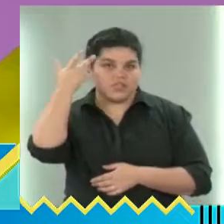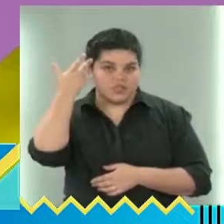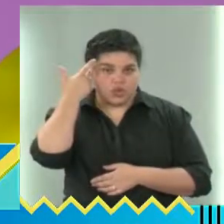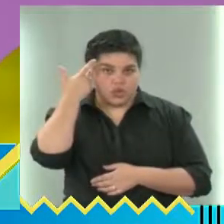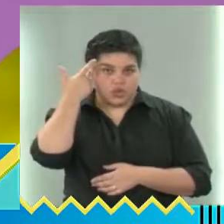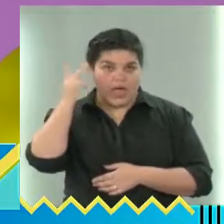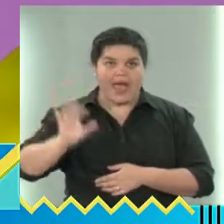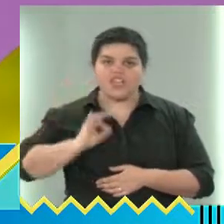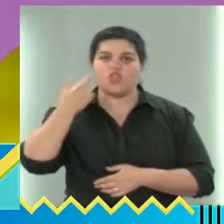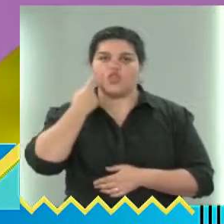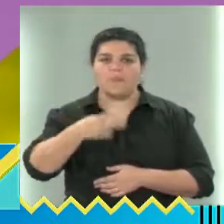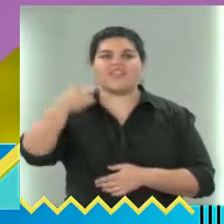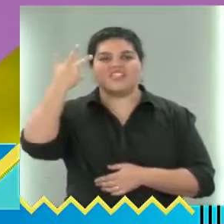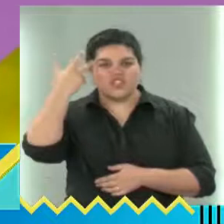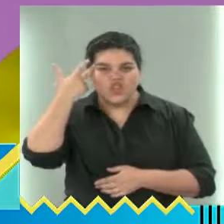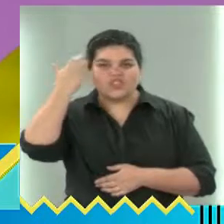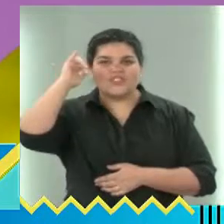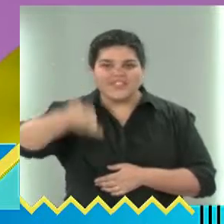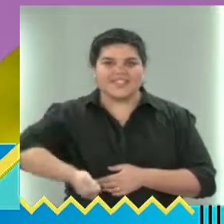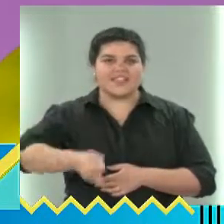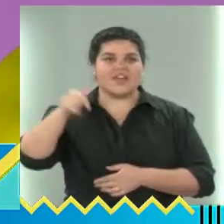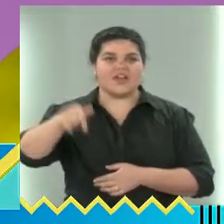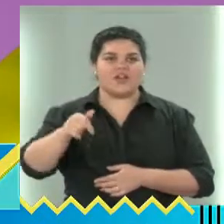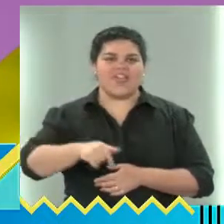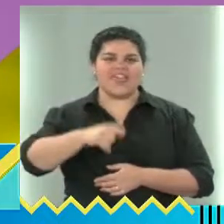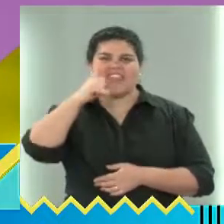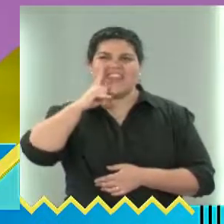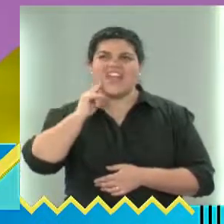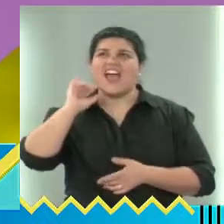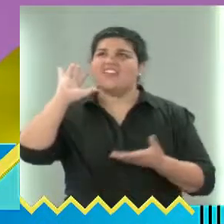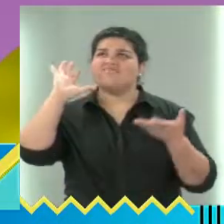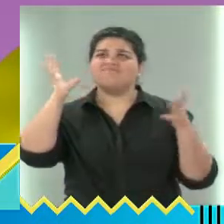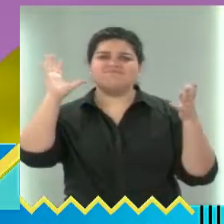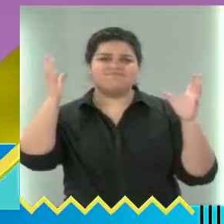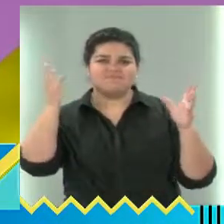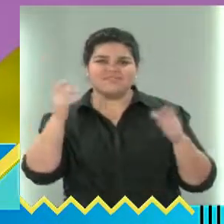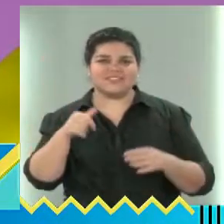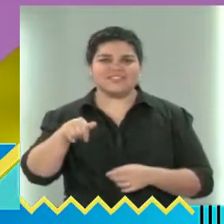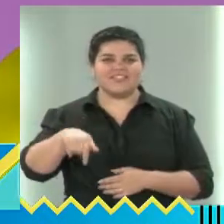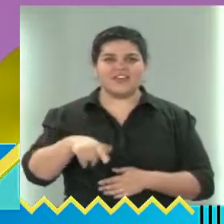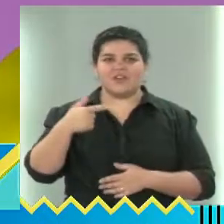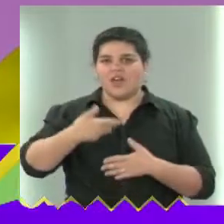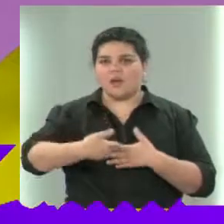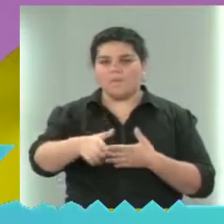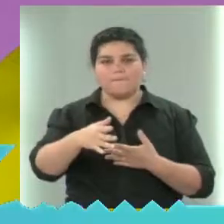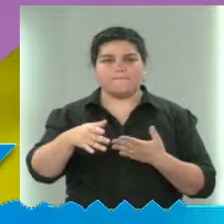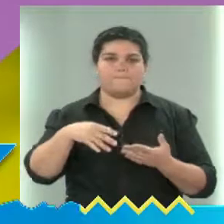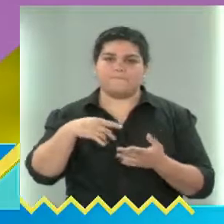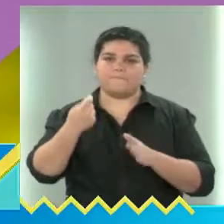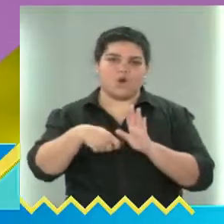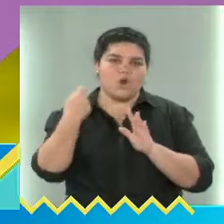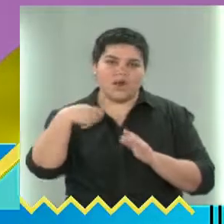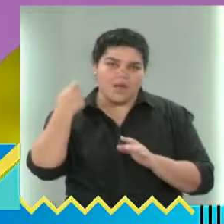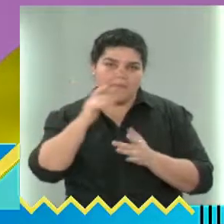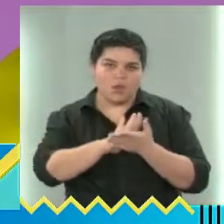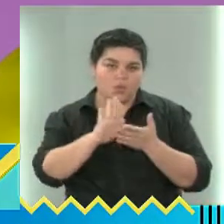año 2018, sí, así, año 2018, un día gris en la provincia de Mendoza. Estamos arrancando un nuevo programa. Hoy vamos a hablar